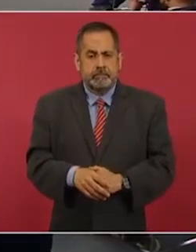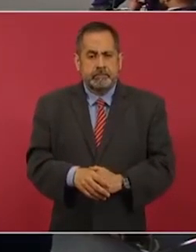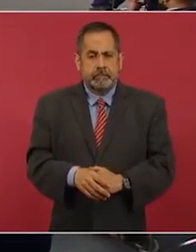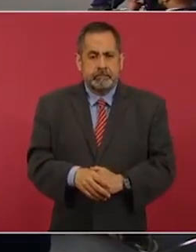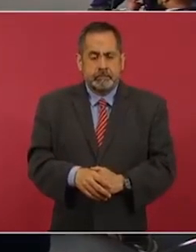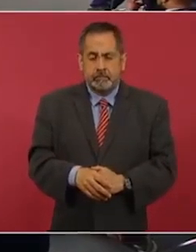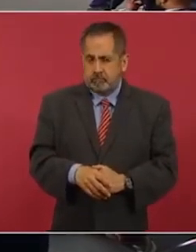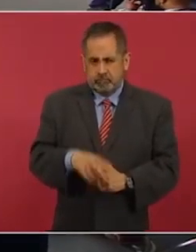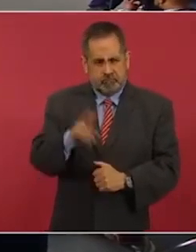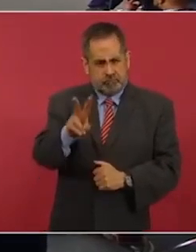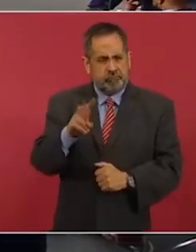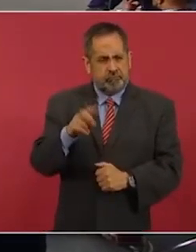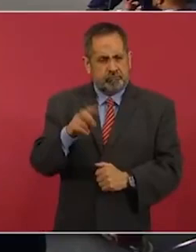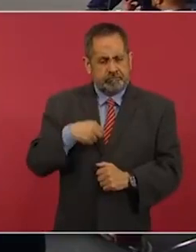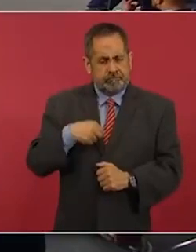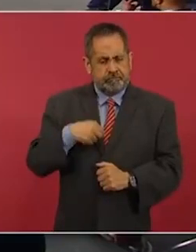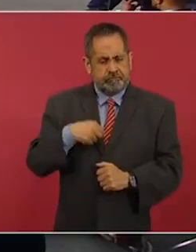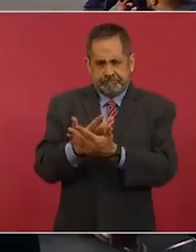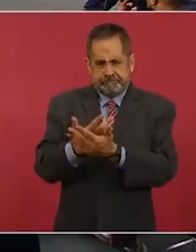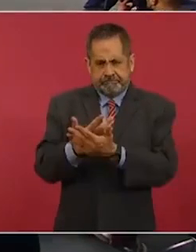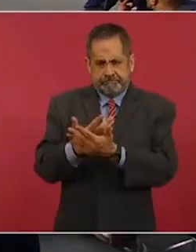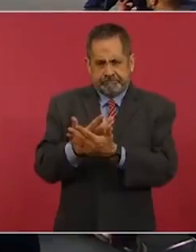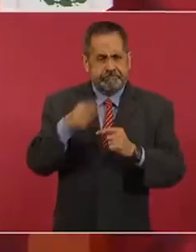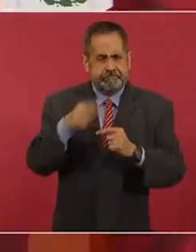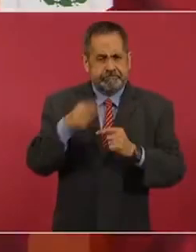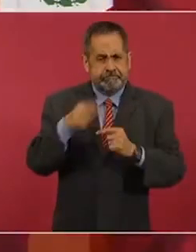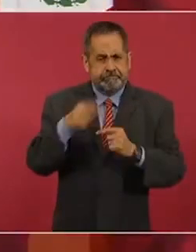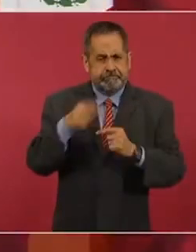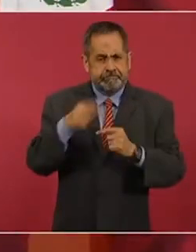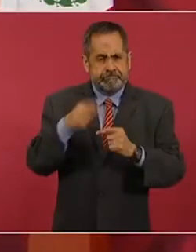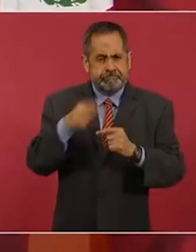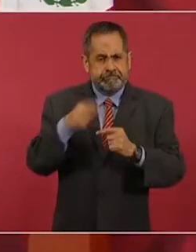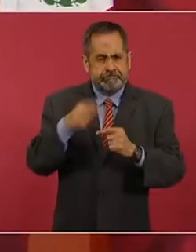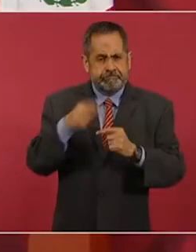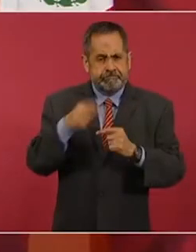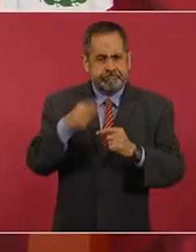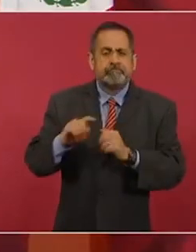Estamos esperando de que se reúna el consejo,